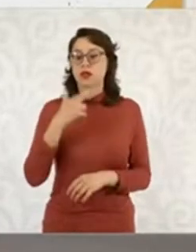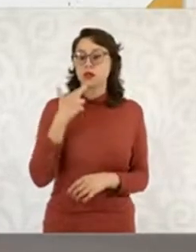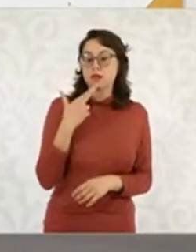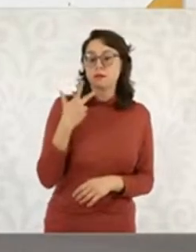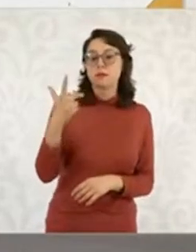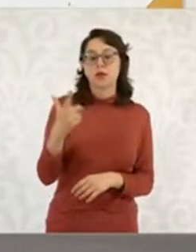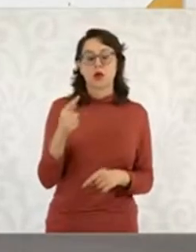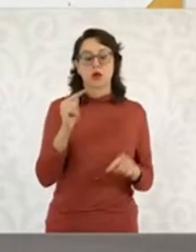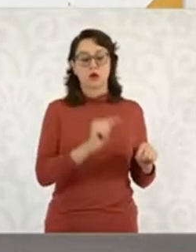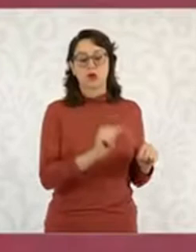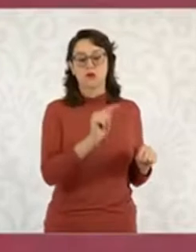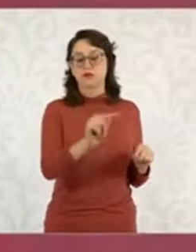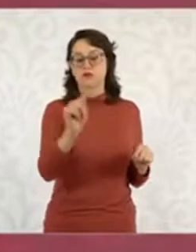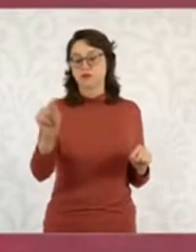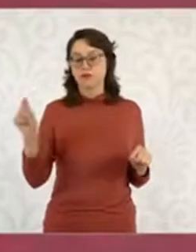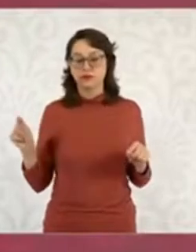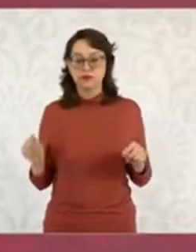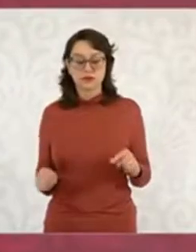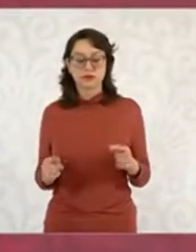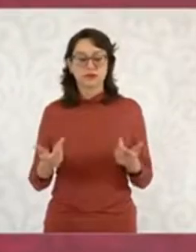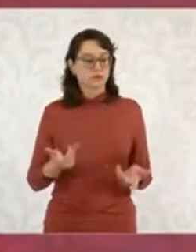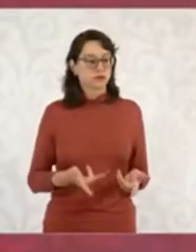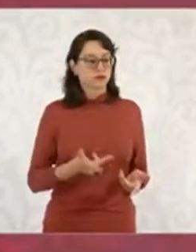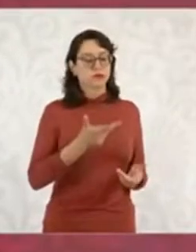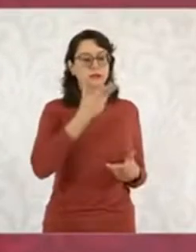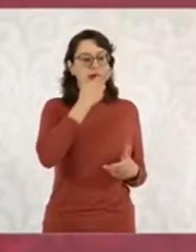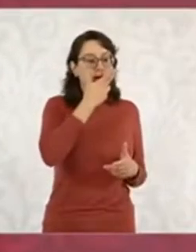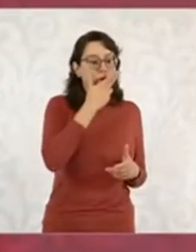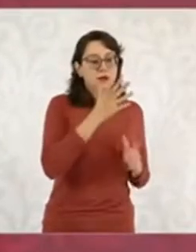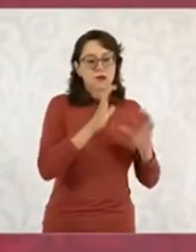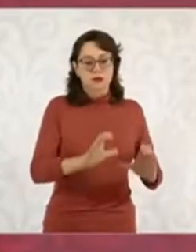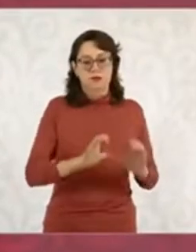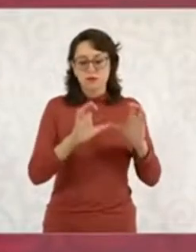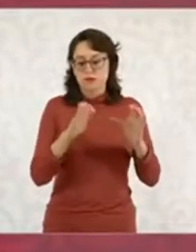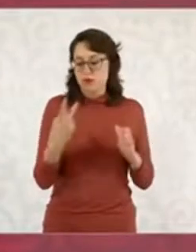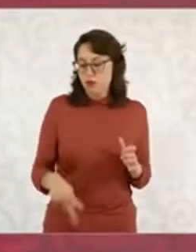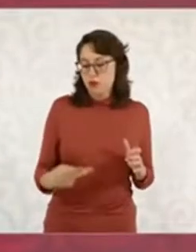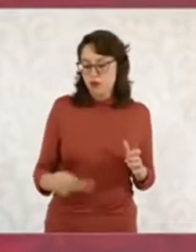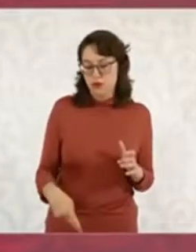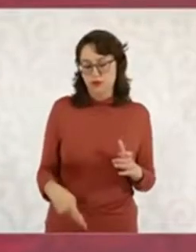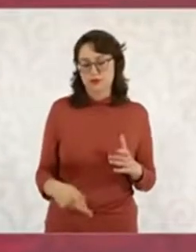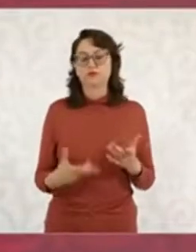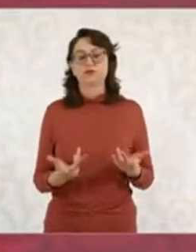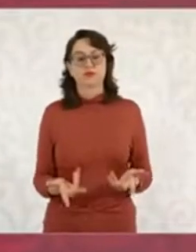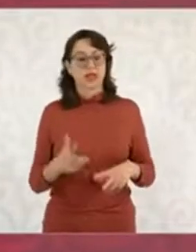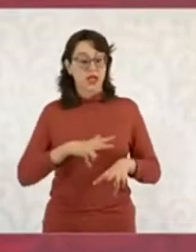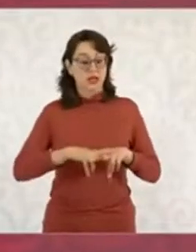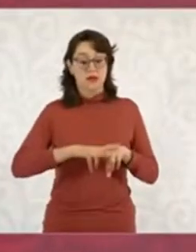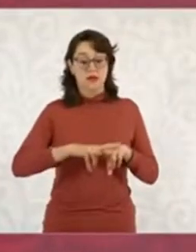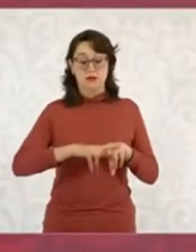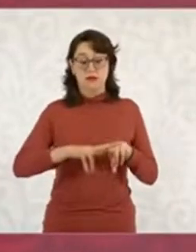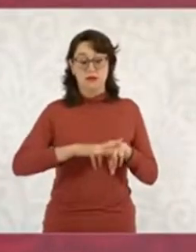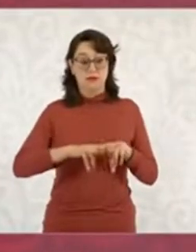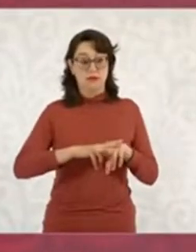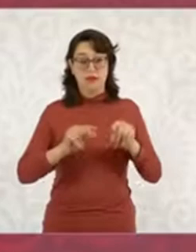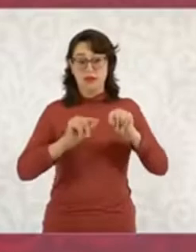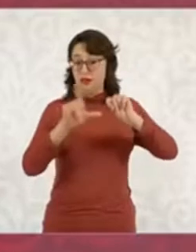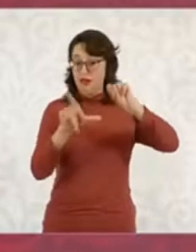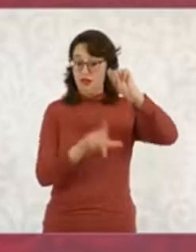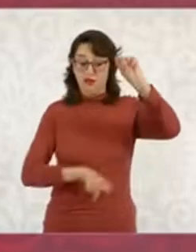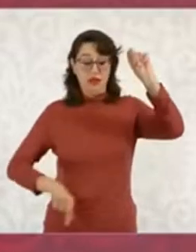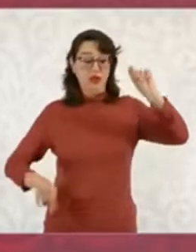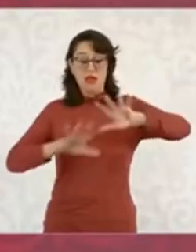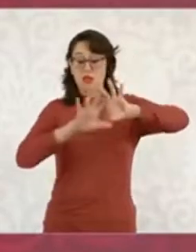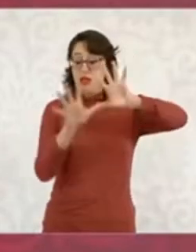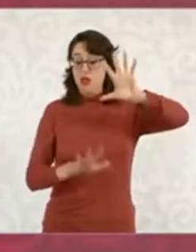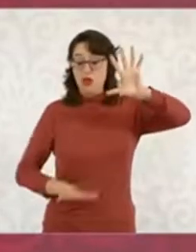concesiones, la vigilancia de lo que son bienes nacionales. Hay que recordar que todo lo que es el derecho de vía, las vías, la infraestructura